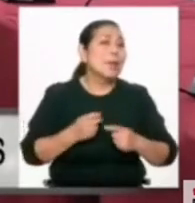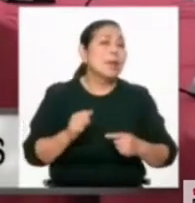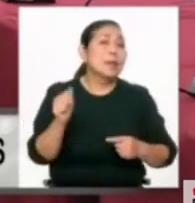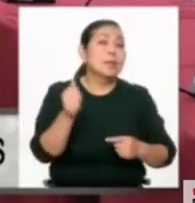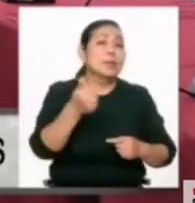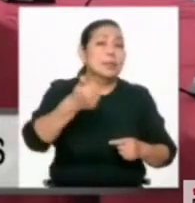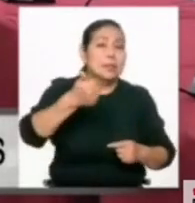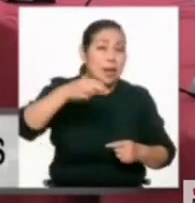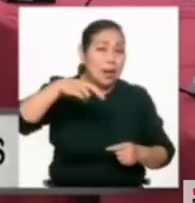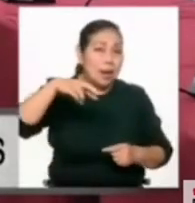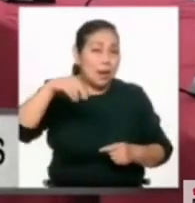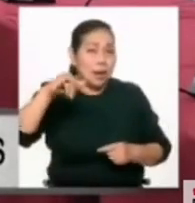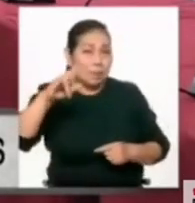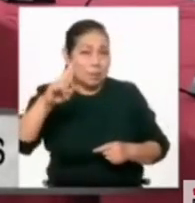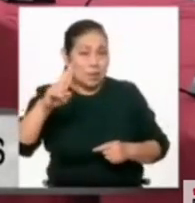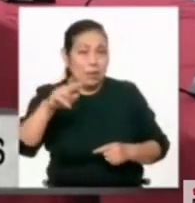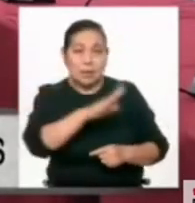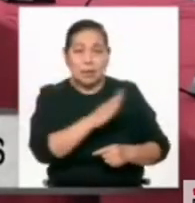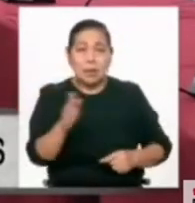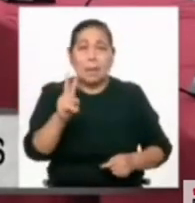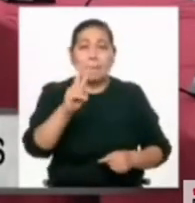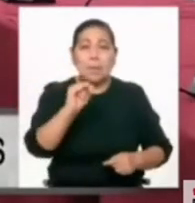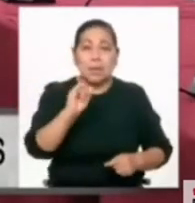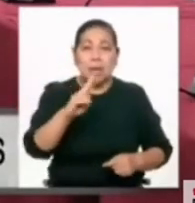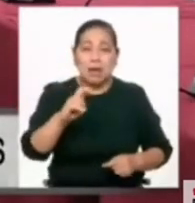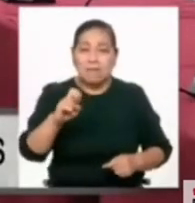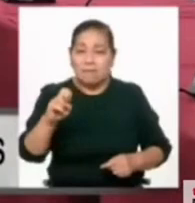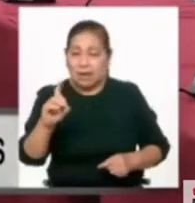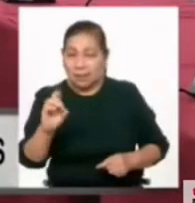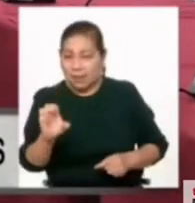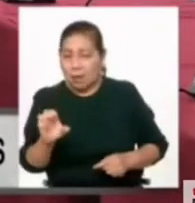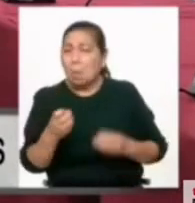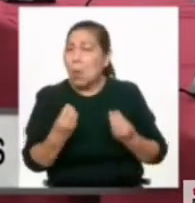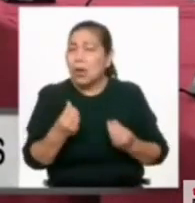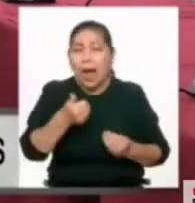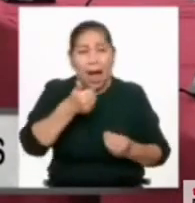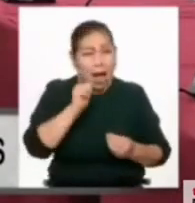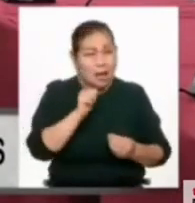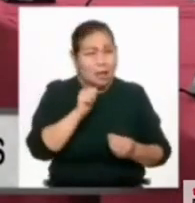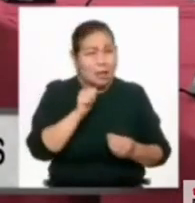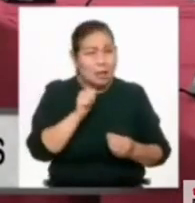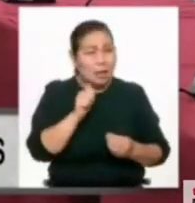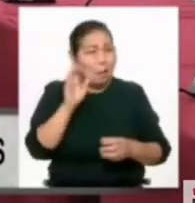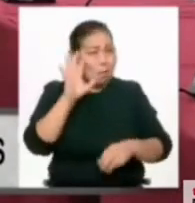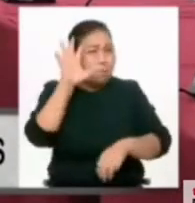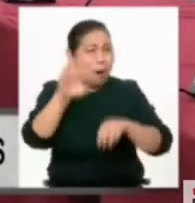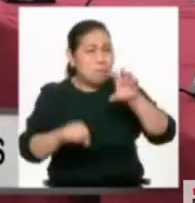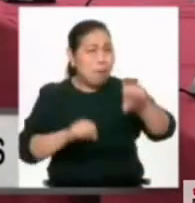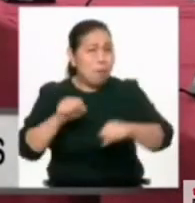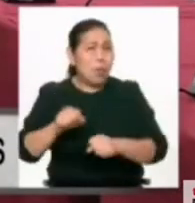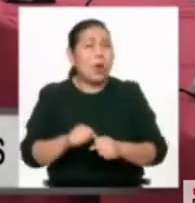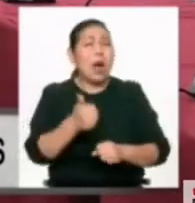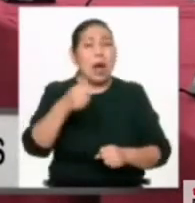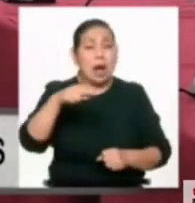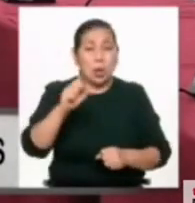Samir Villaverde, el investigado Samir Villaverde. ¿Cuáles son? Le hago la pregunta, ministro, porque ayer hubo un operativo en el penal